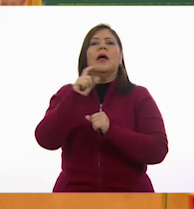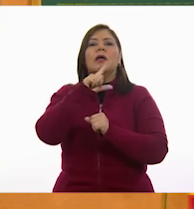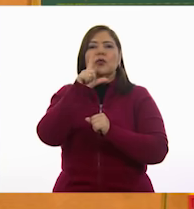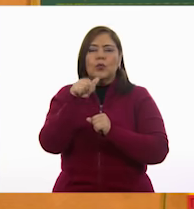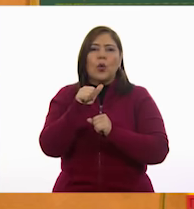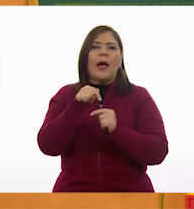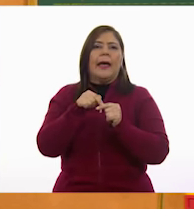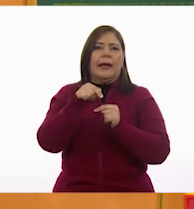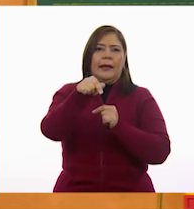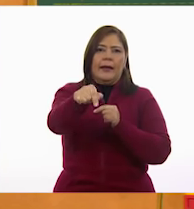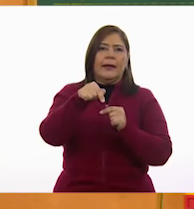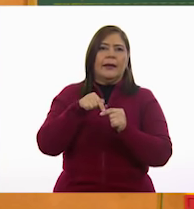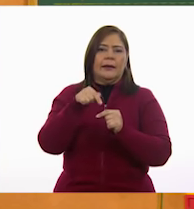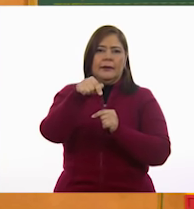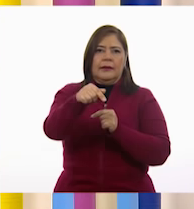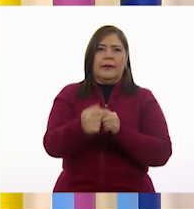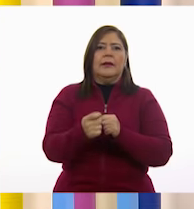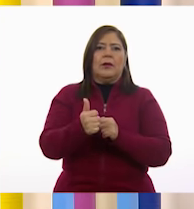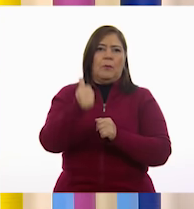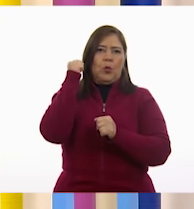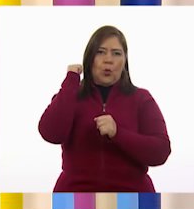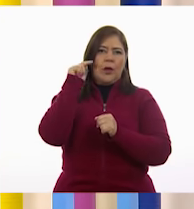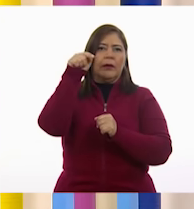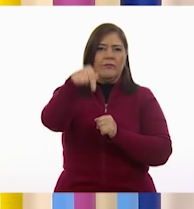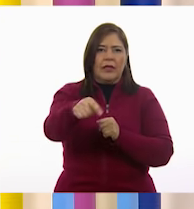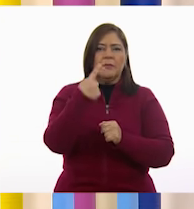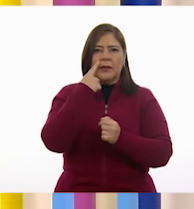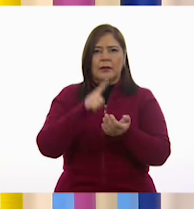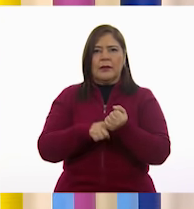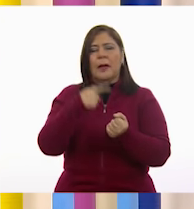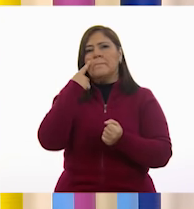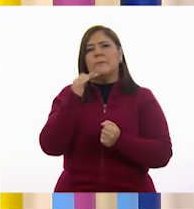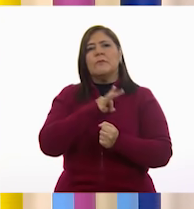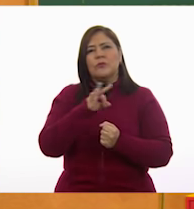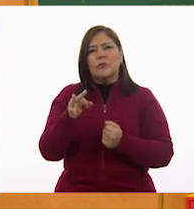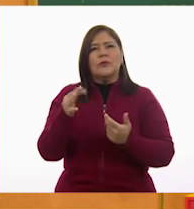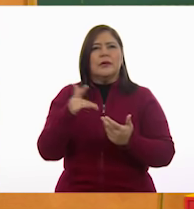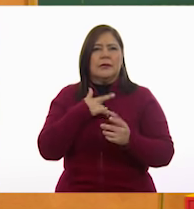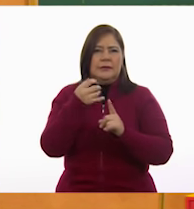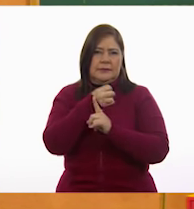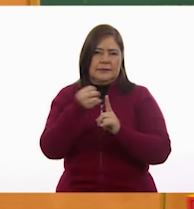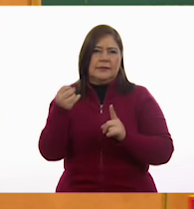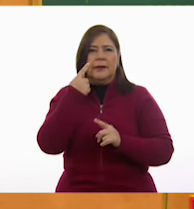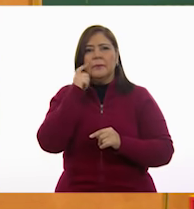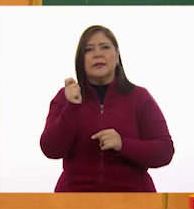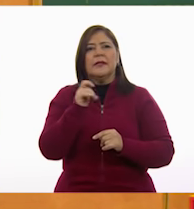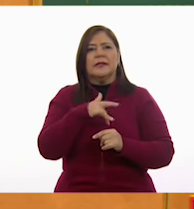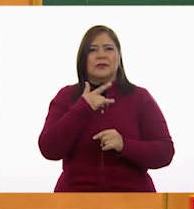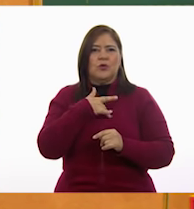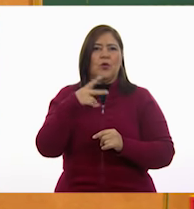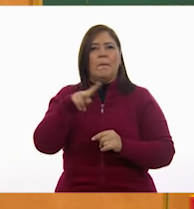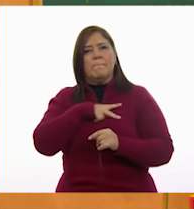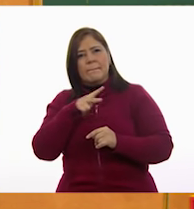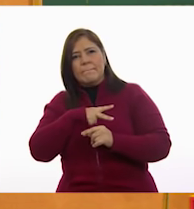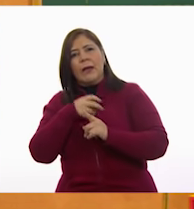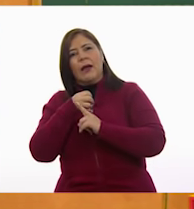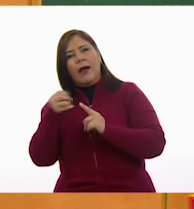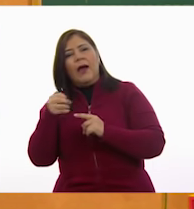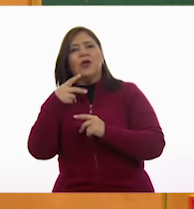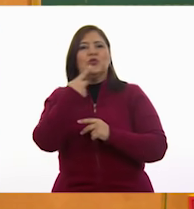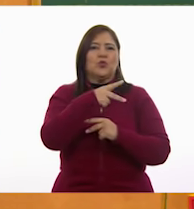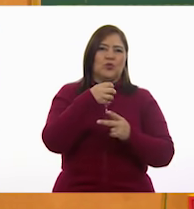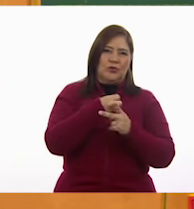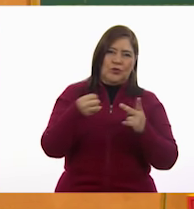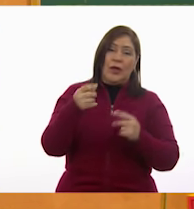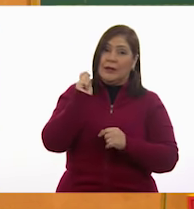hacia el frente y hacia atrás. Ya sería una secuencia, hacia adelante con mi secuencia y hacia atrás con tu secuencia. ¿De acuerdo? Ok.